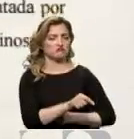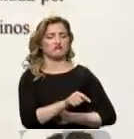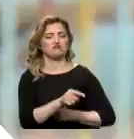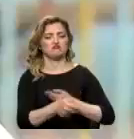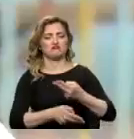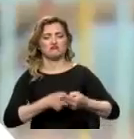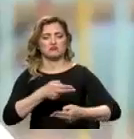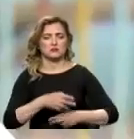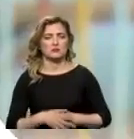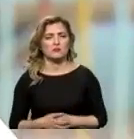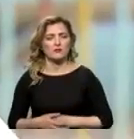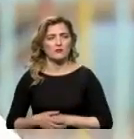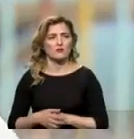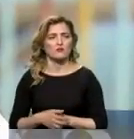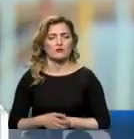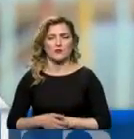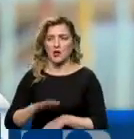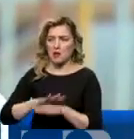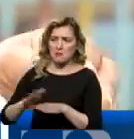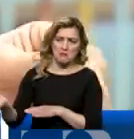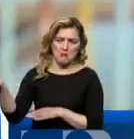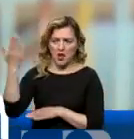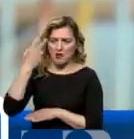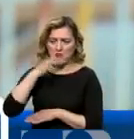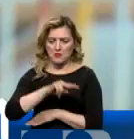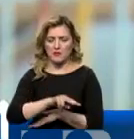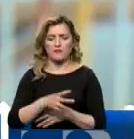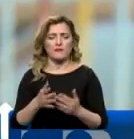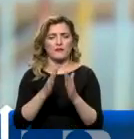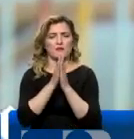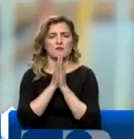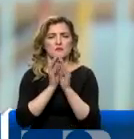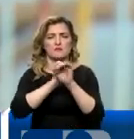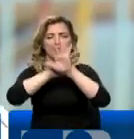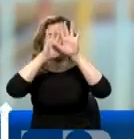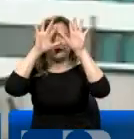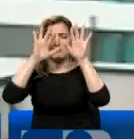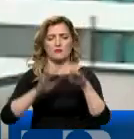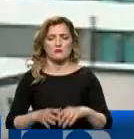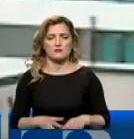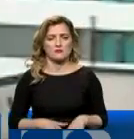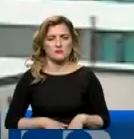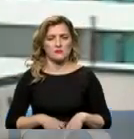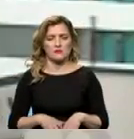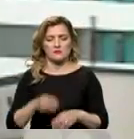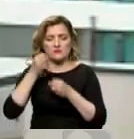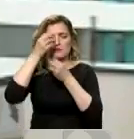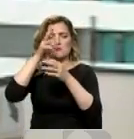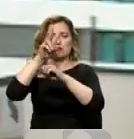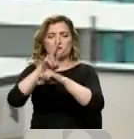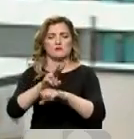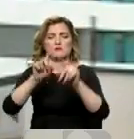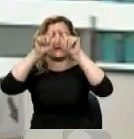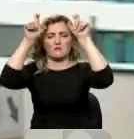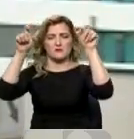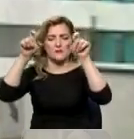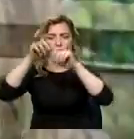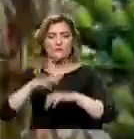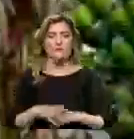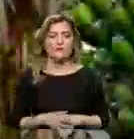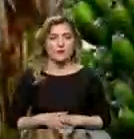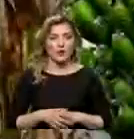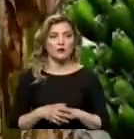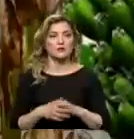clementina que venga lo que nosotros pedimos cuenta clara según información de la superintendencia de compañías